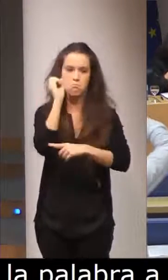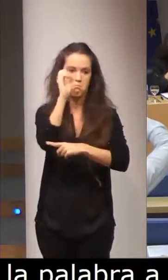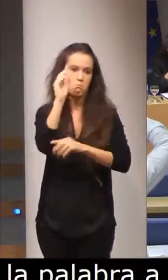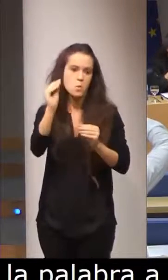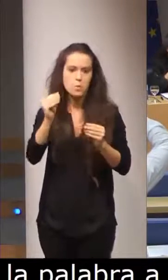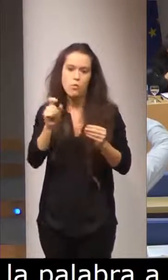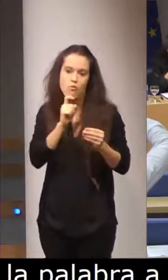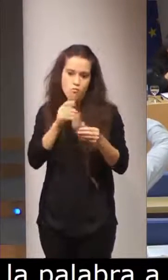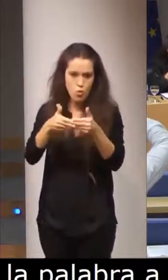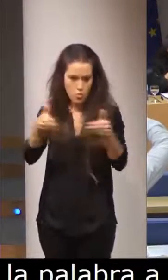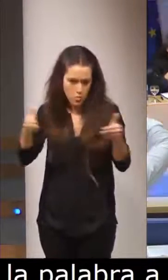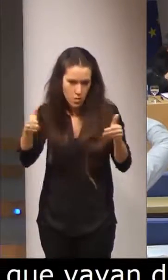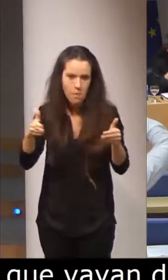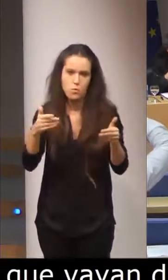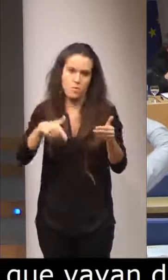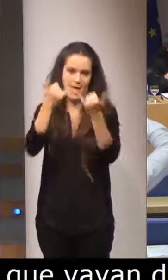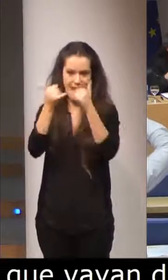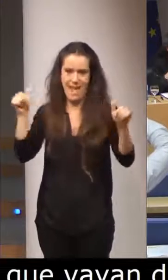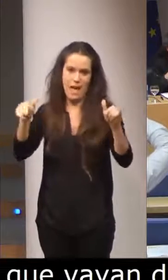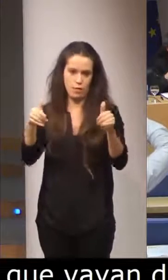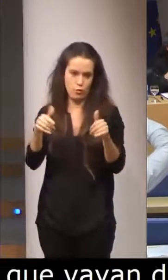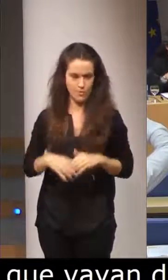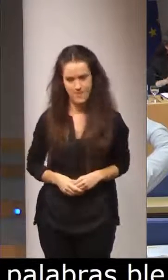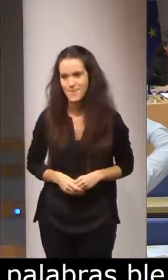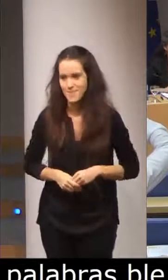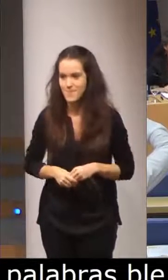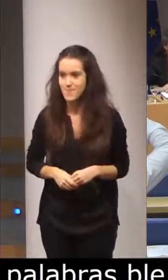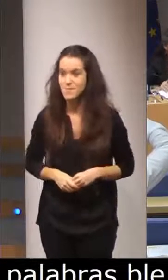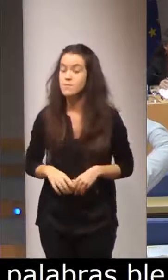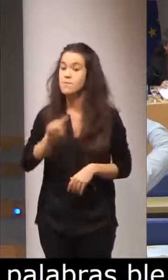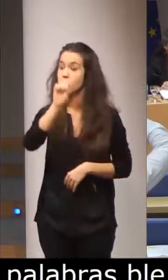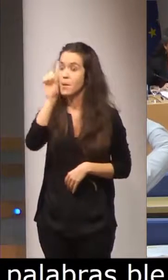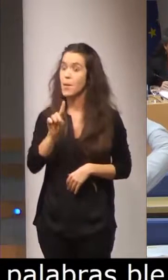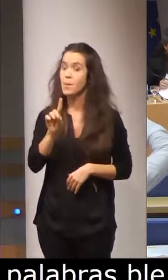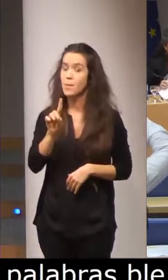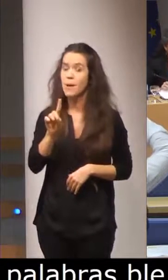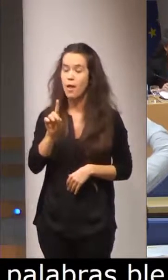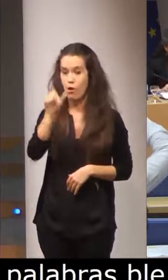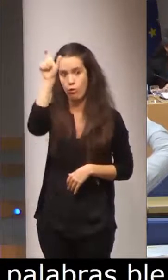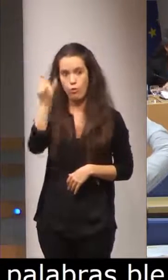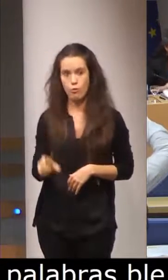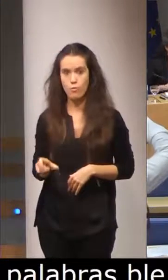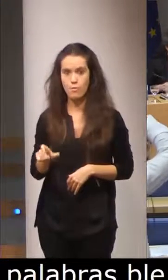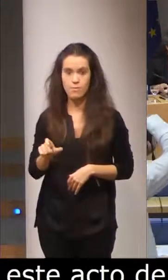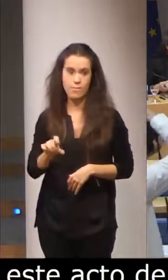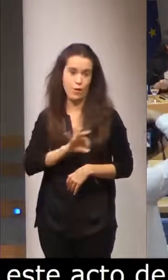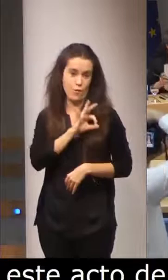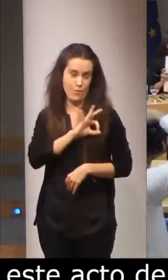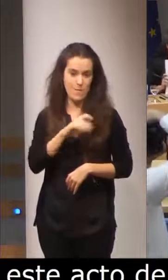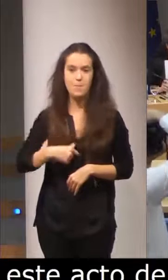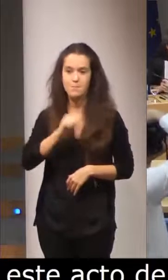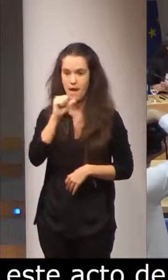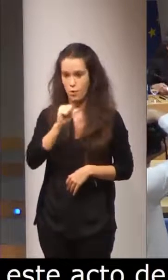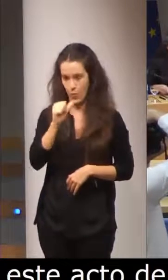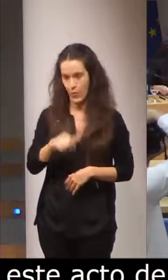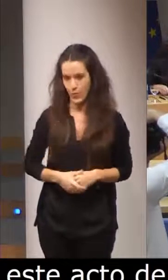consideren convenientes en este acto de inauguración. En primer lugar, tomará la palabra doña Mariluz Esteban,